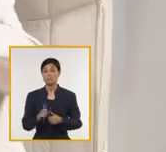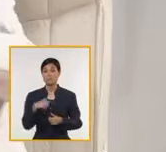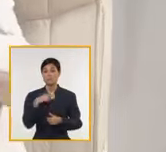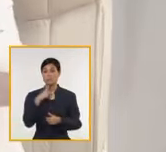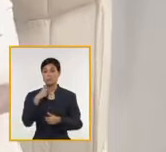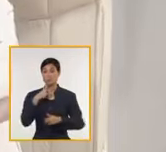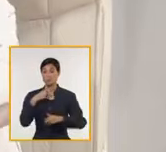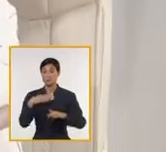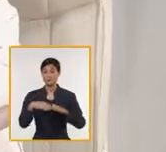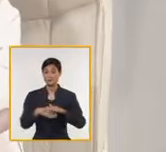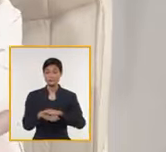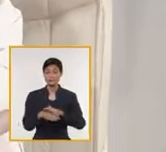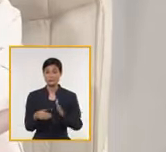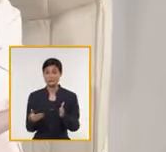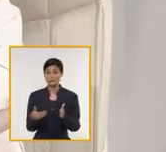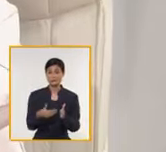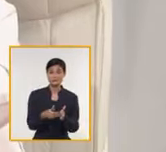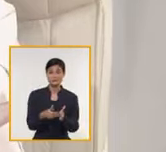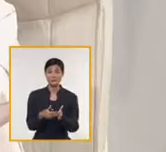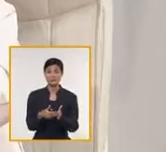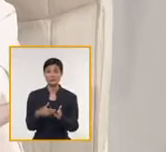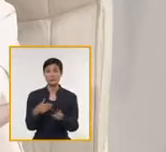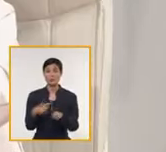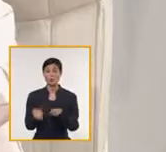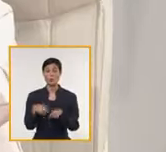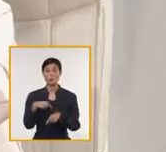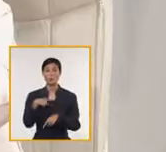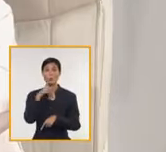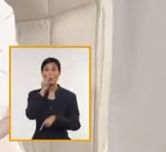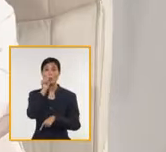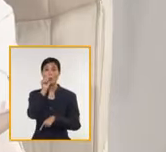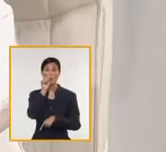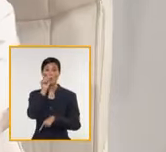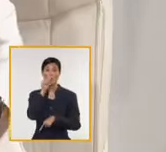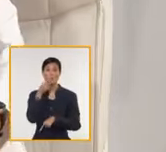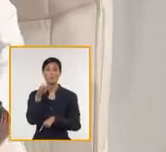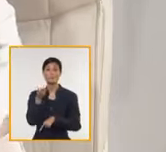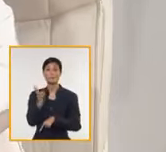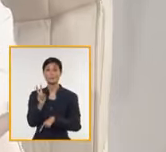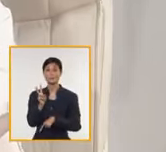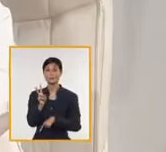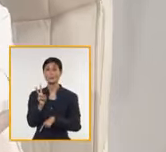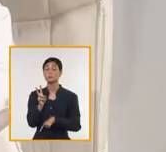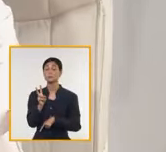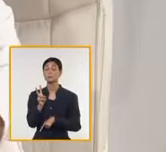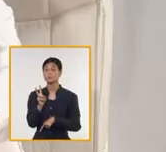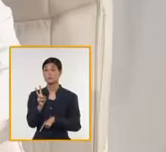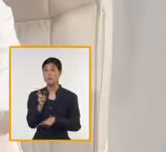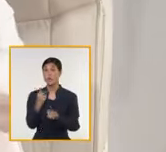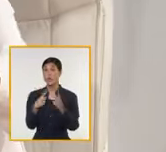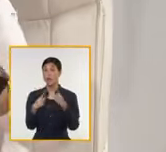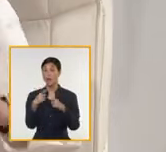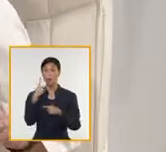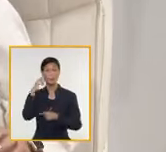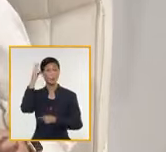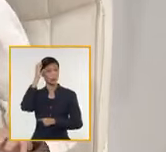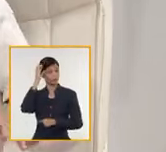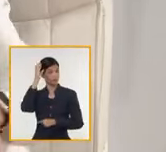intervención. De un lado, Capriles Radonsky, reconocido opositor venezolano, capitaliza una parte de la opinión